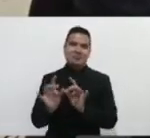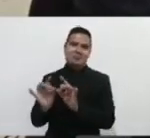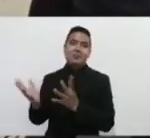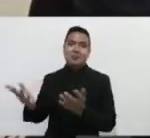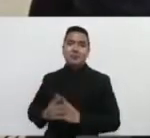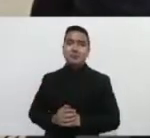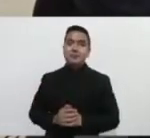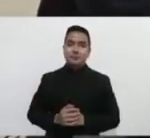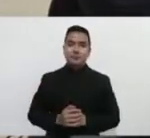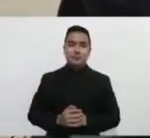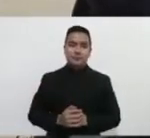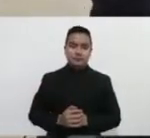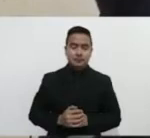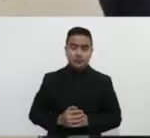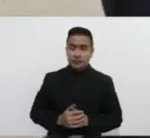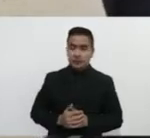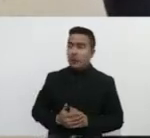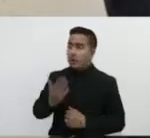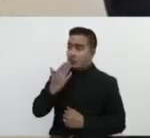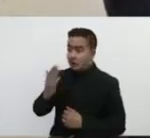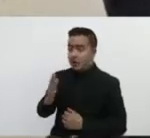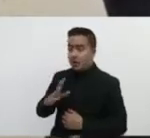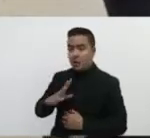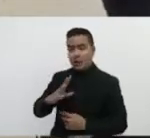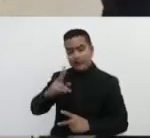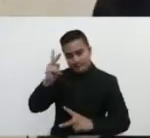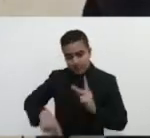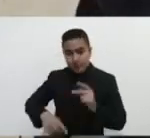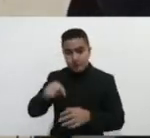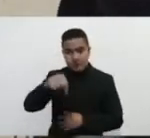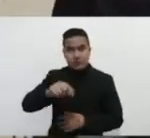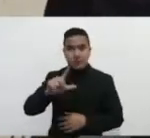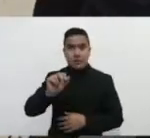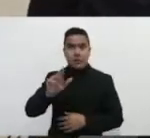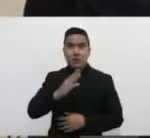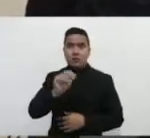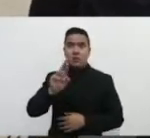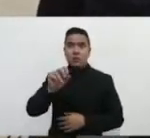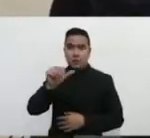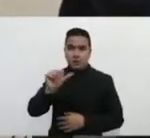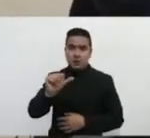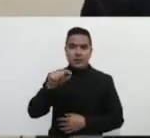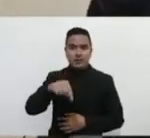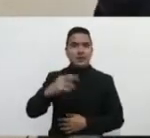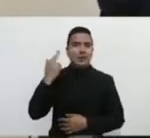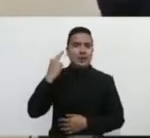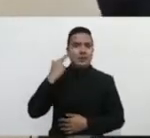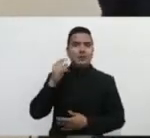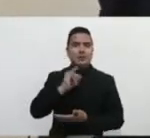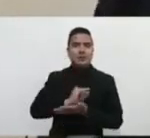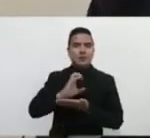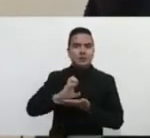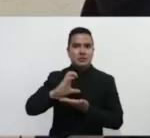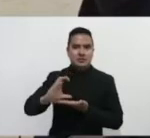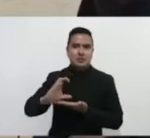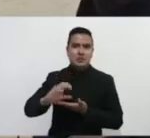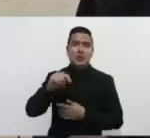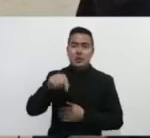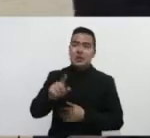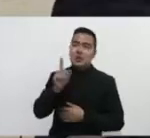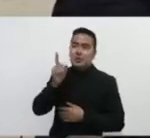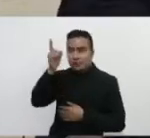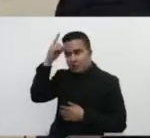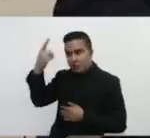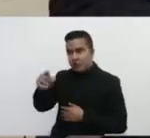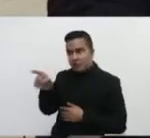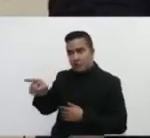todavía tenemos que enfrentar las mujeres. Bueno, vamos a una pausa. Estamos en La Urna, el programa de radio y televisión del Instituto Electoral de Coahuila,